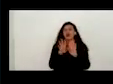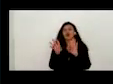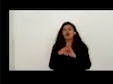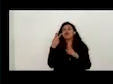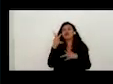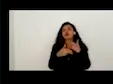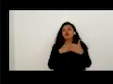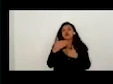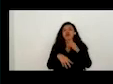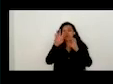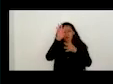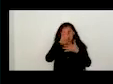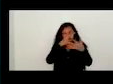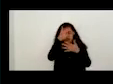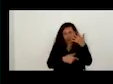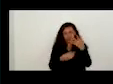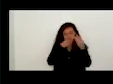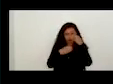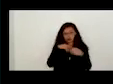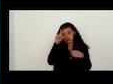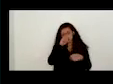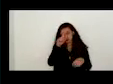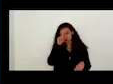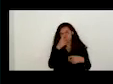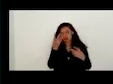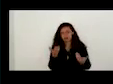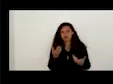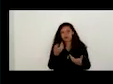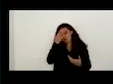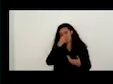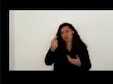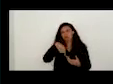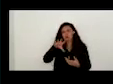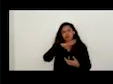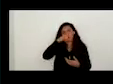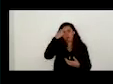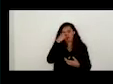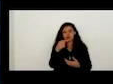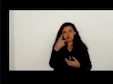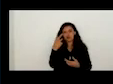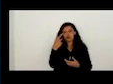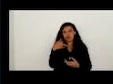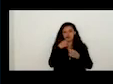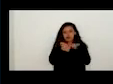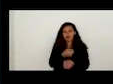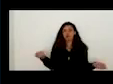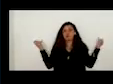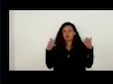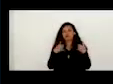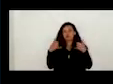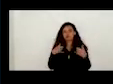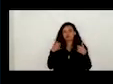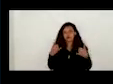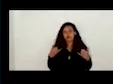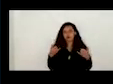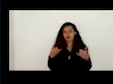los menús, los alimentos, las recomendaciones que tienen para sus pequeños, los adolescentes, en